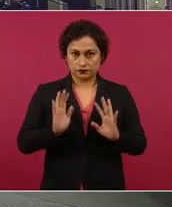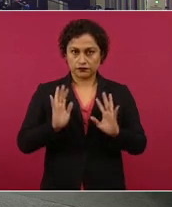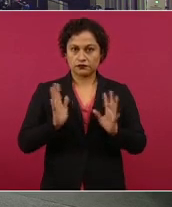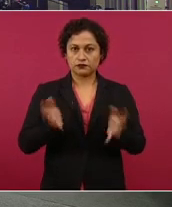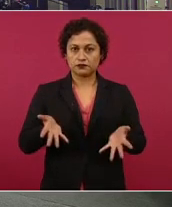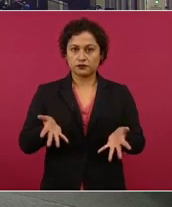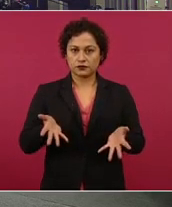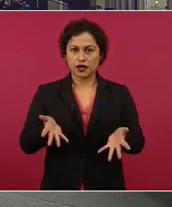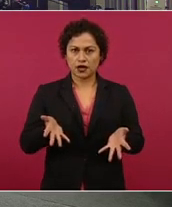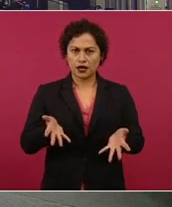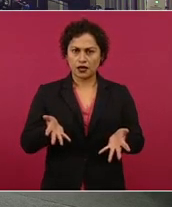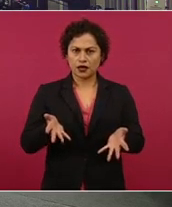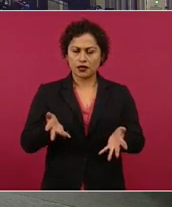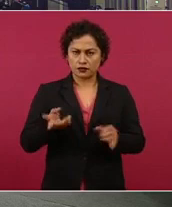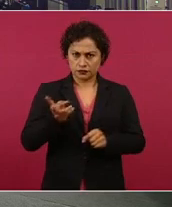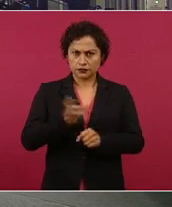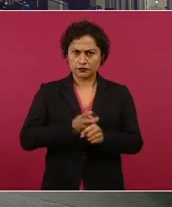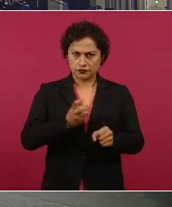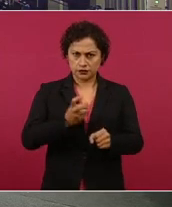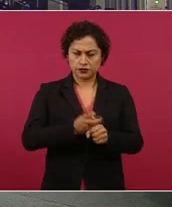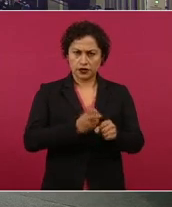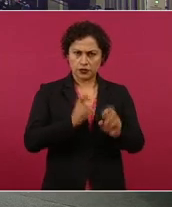reuniones de seguridad.